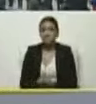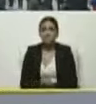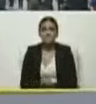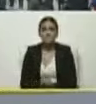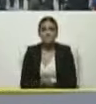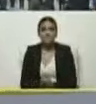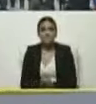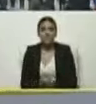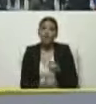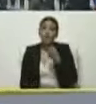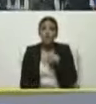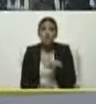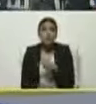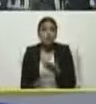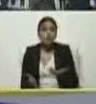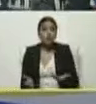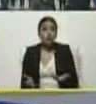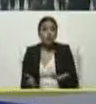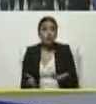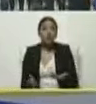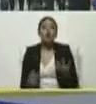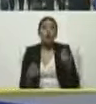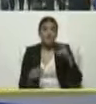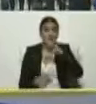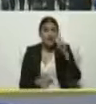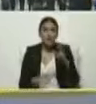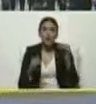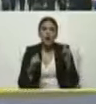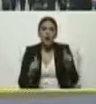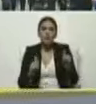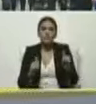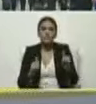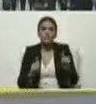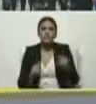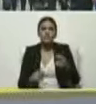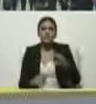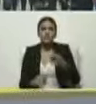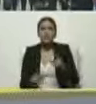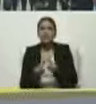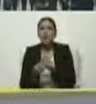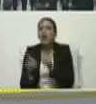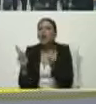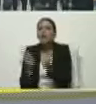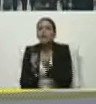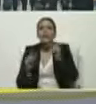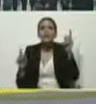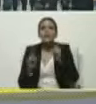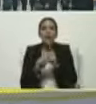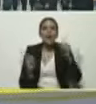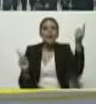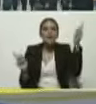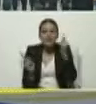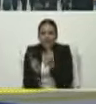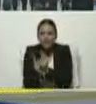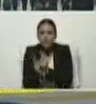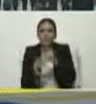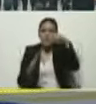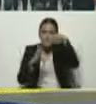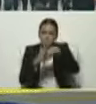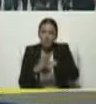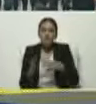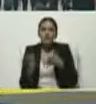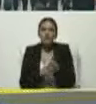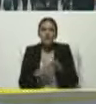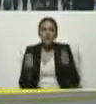en definitiva, allí, así, en lo pequeñito, en lo profundo de la vida